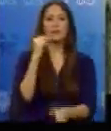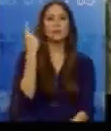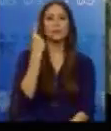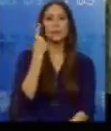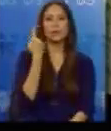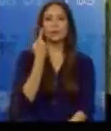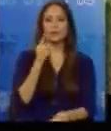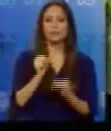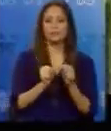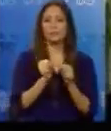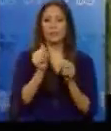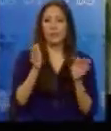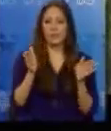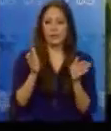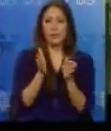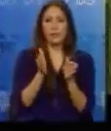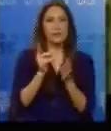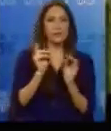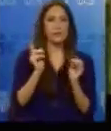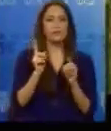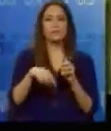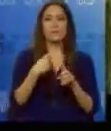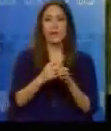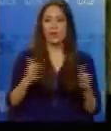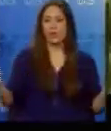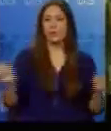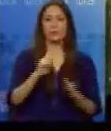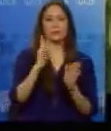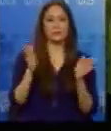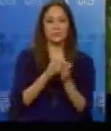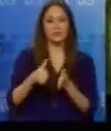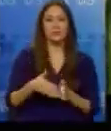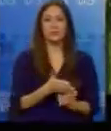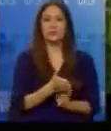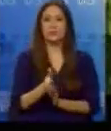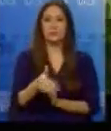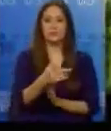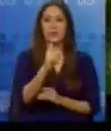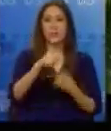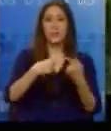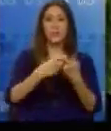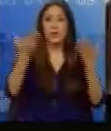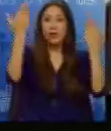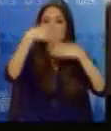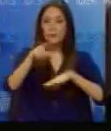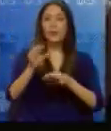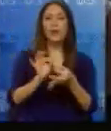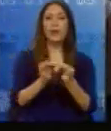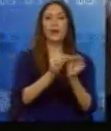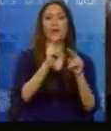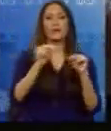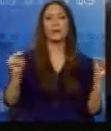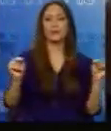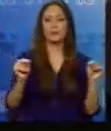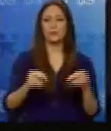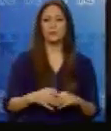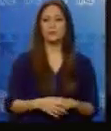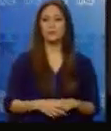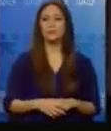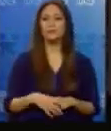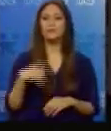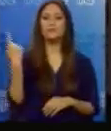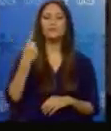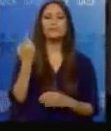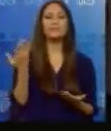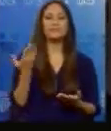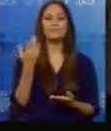sobrepase los 4 metros de ancho y que permita reforestar la zona cuando se terminen las operaciones petroleras. Básicamente en zonas